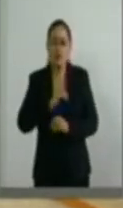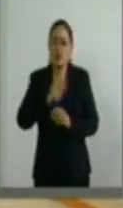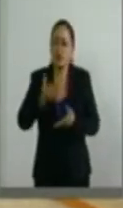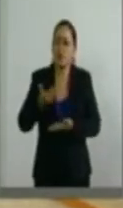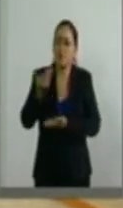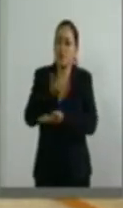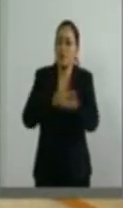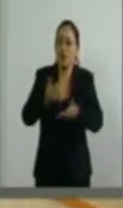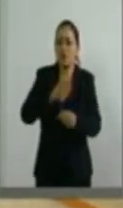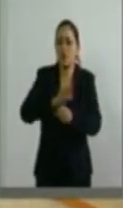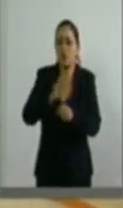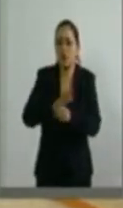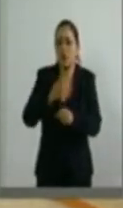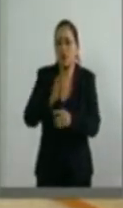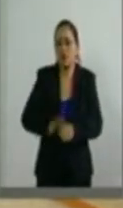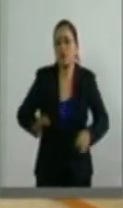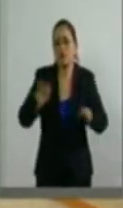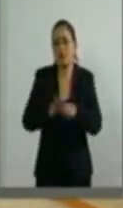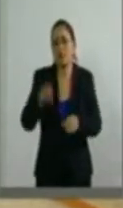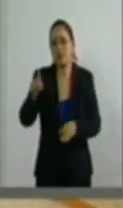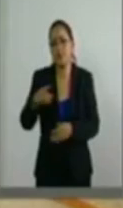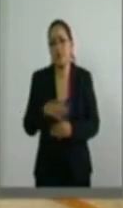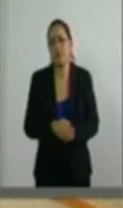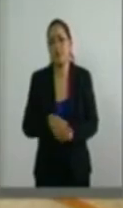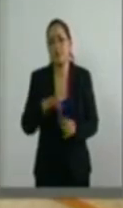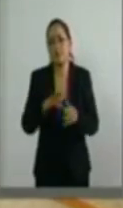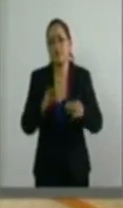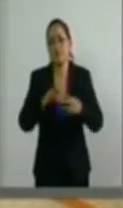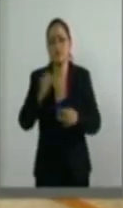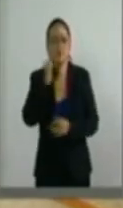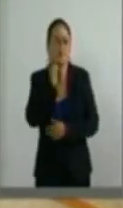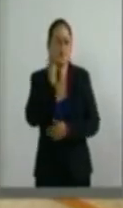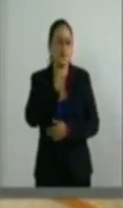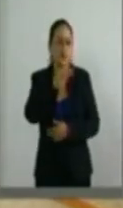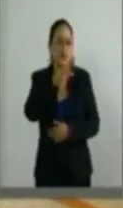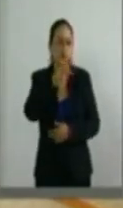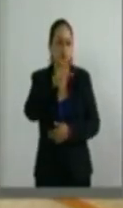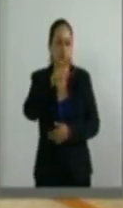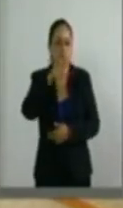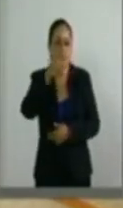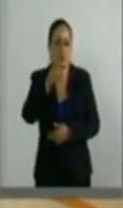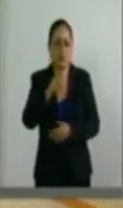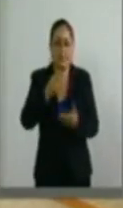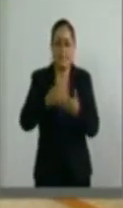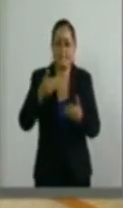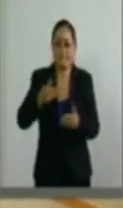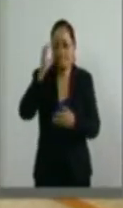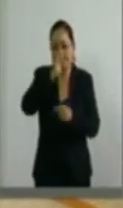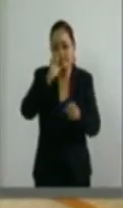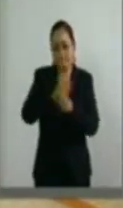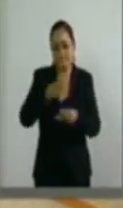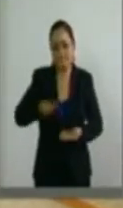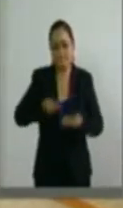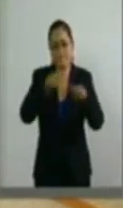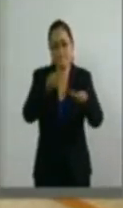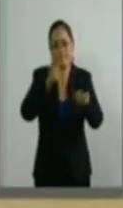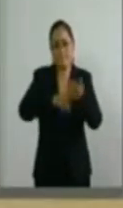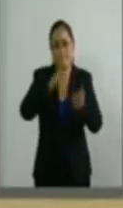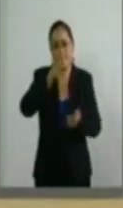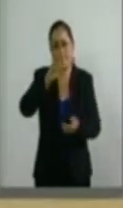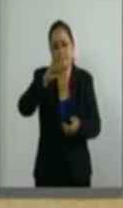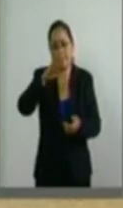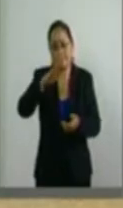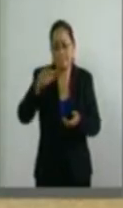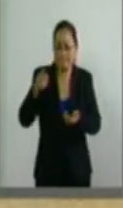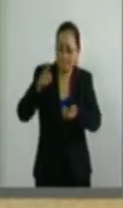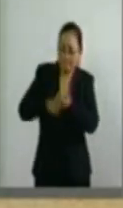no solo la aportación a la que hacía referencia el senador Robledo de lo que hoy aporta la cultura al Producto Interno Bruto, sino